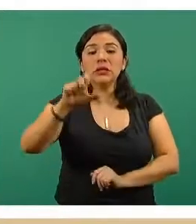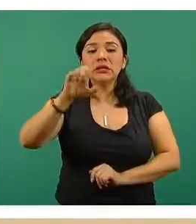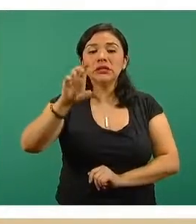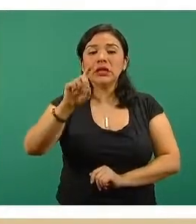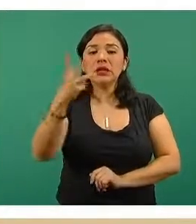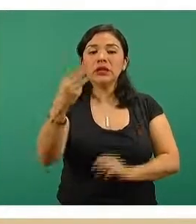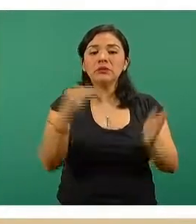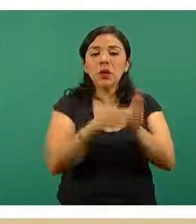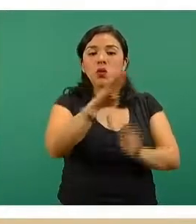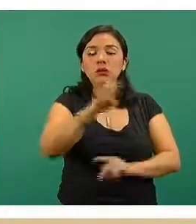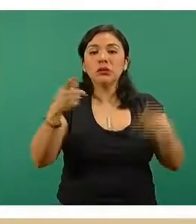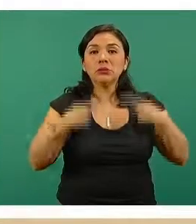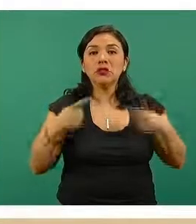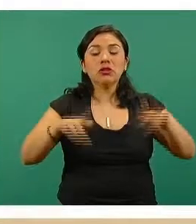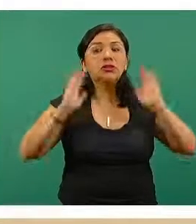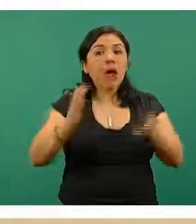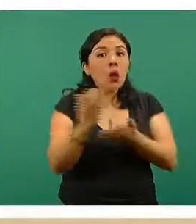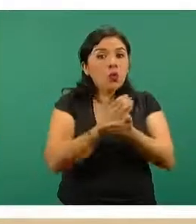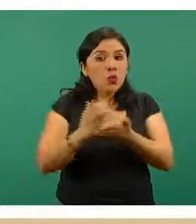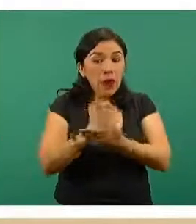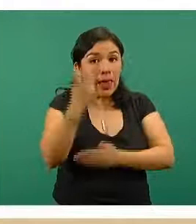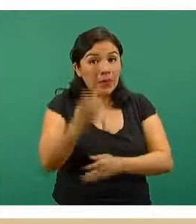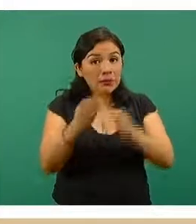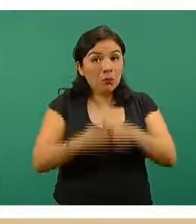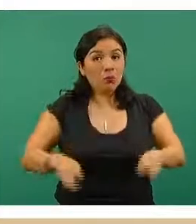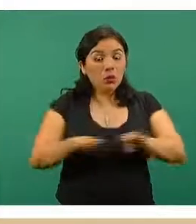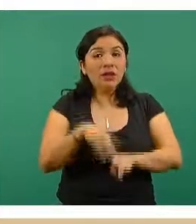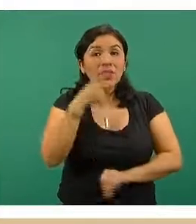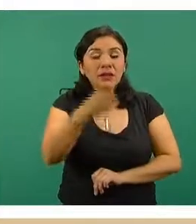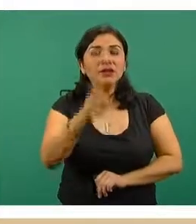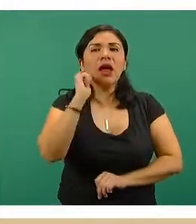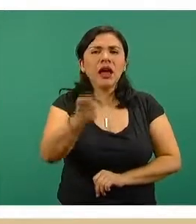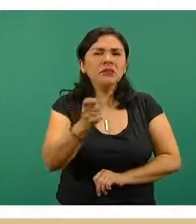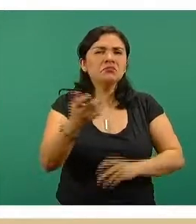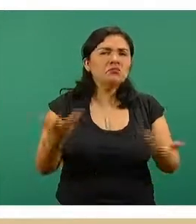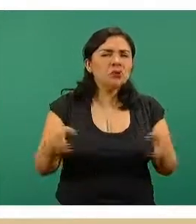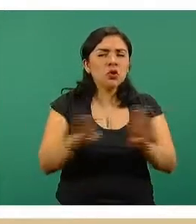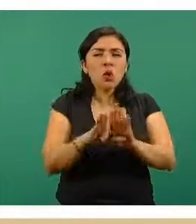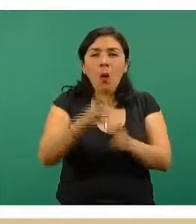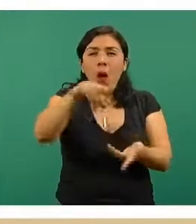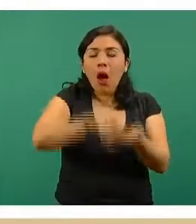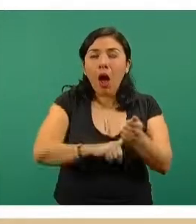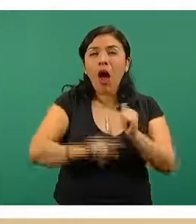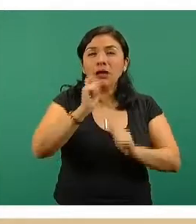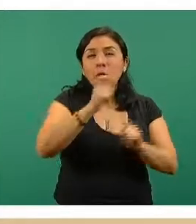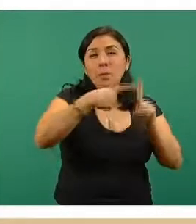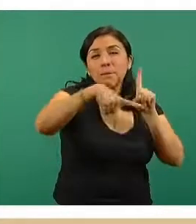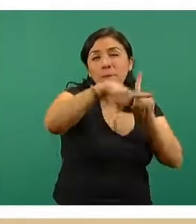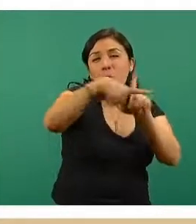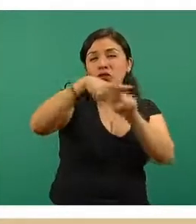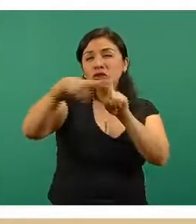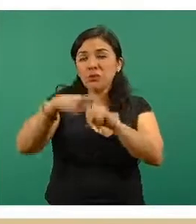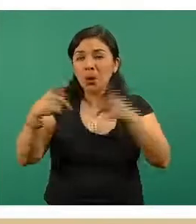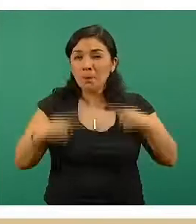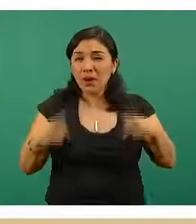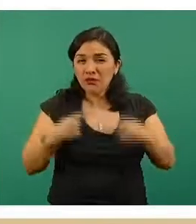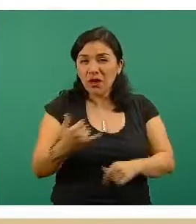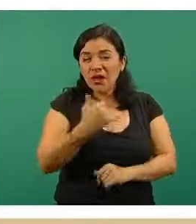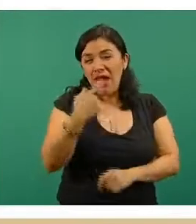1.633.900 personas recuperadas. Es importante destacar que en todos los casos confirmados, de los casos